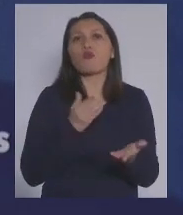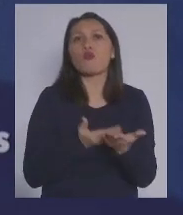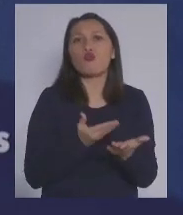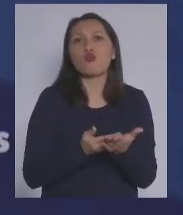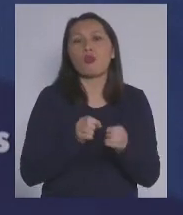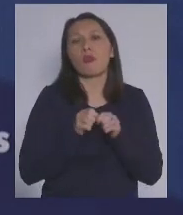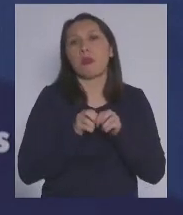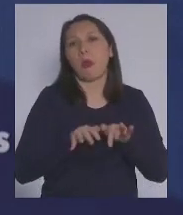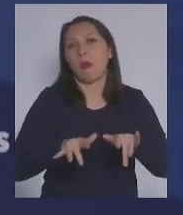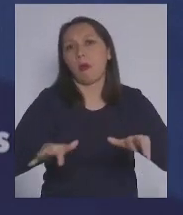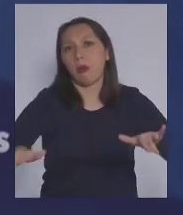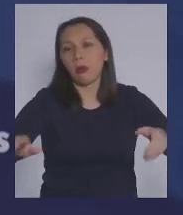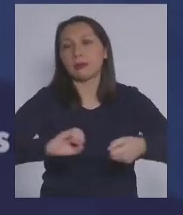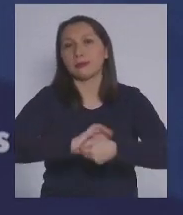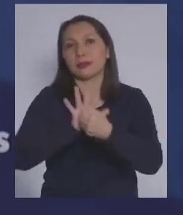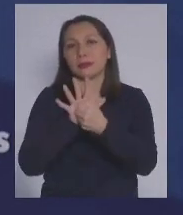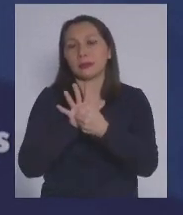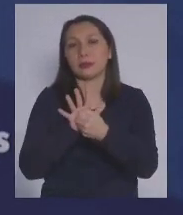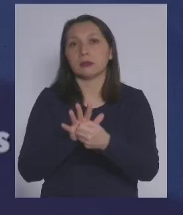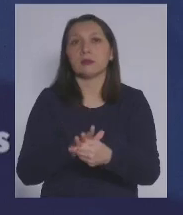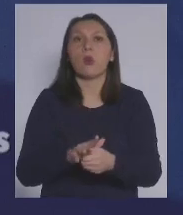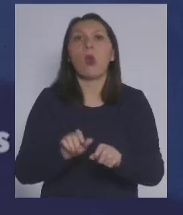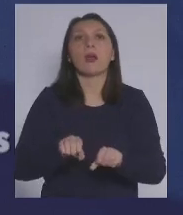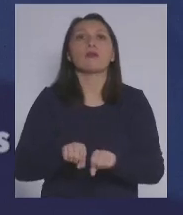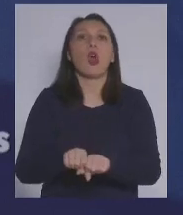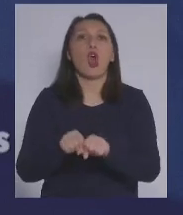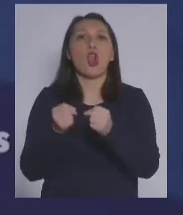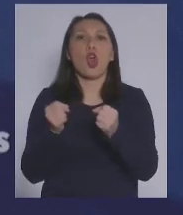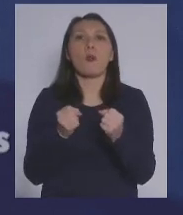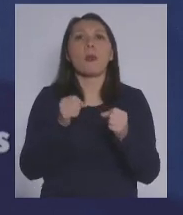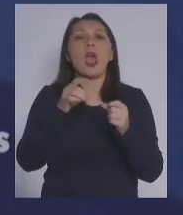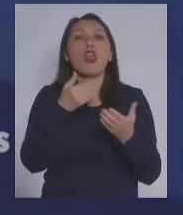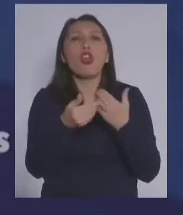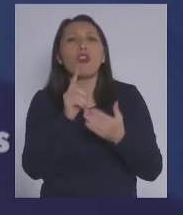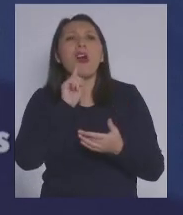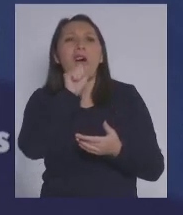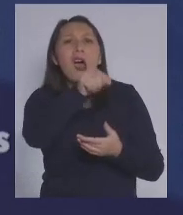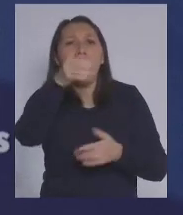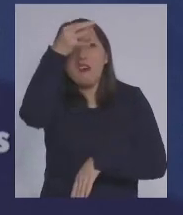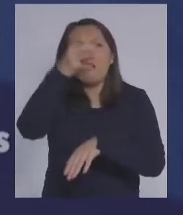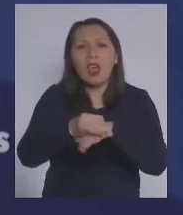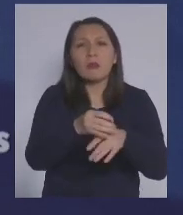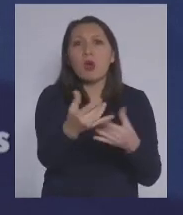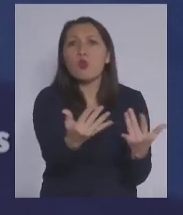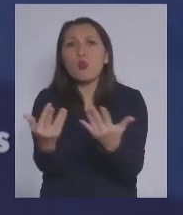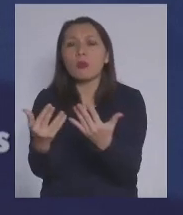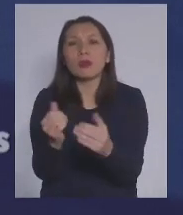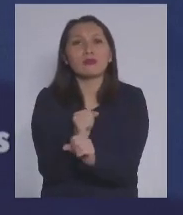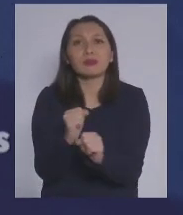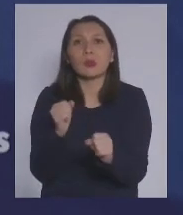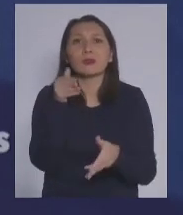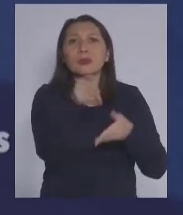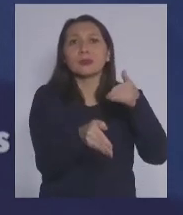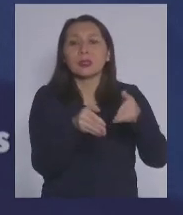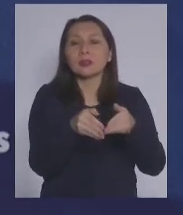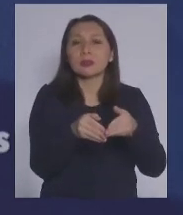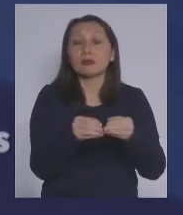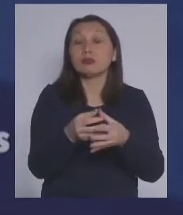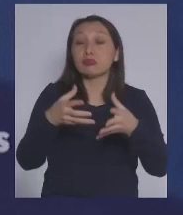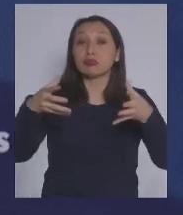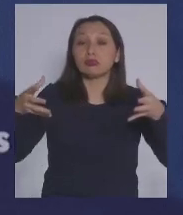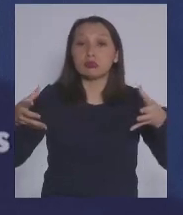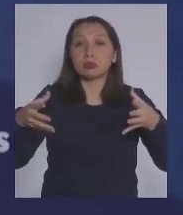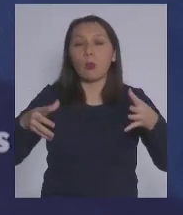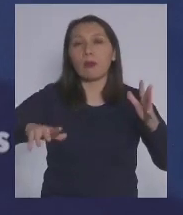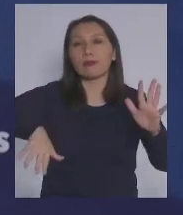diseminación viral rompen la cadena de trazabilidad romper la cadena de atención por lo tanto